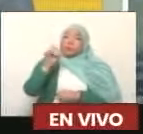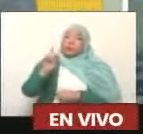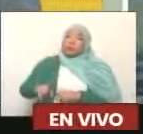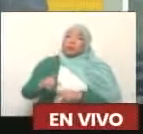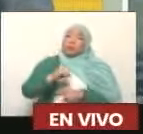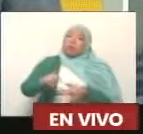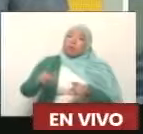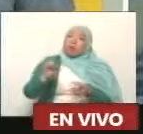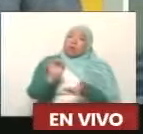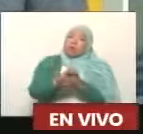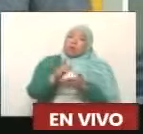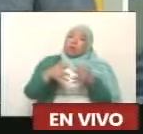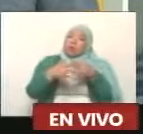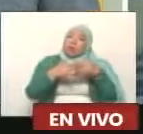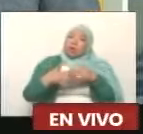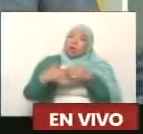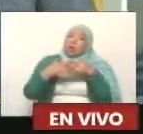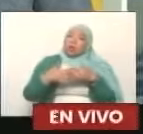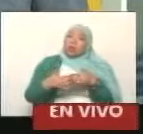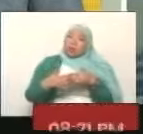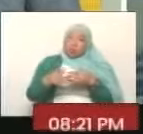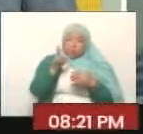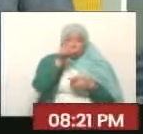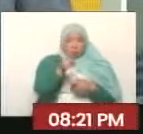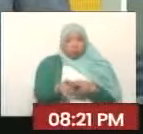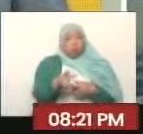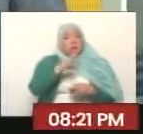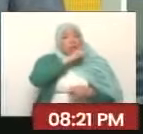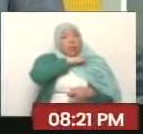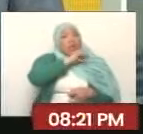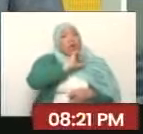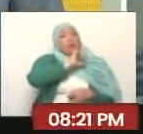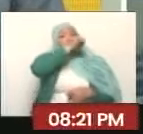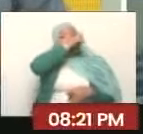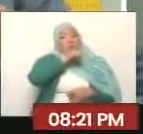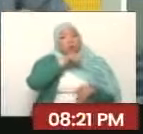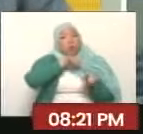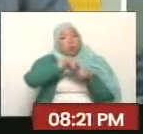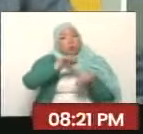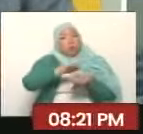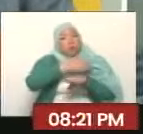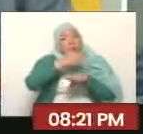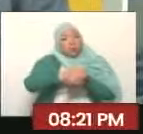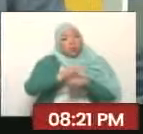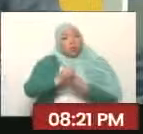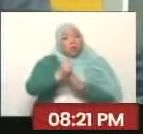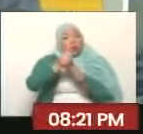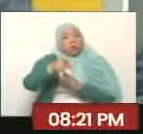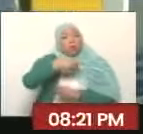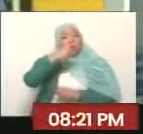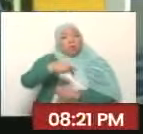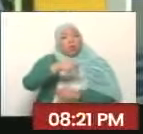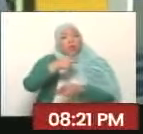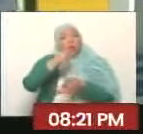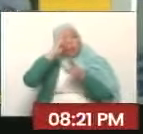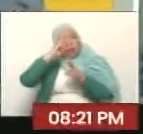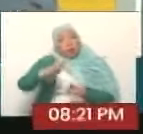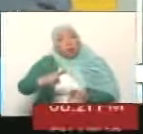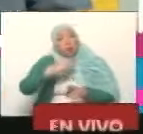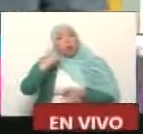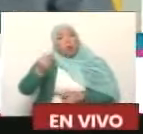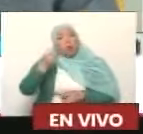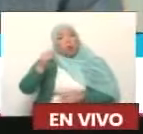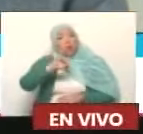Debería salir más bien el gobierno de Estados Unidos, Joe Biden, y los principales líderes políticos de Estados Unidos, exigir respeto a la